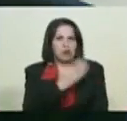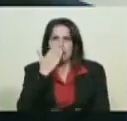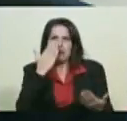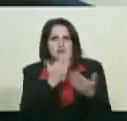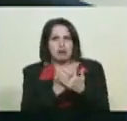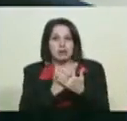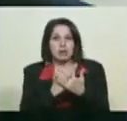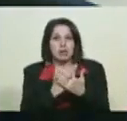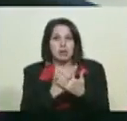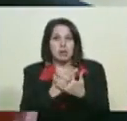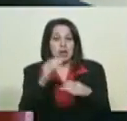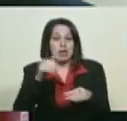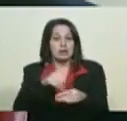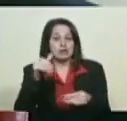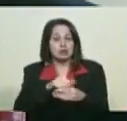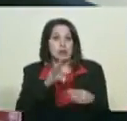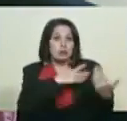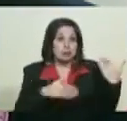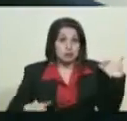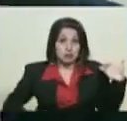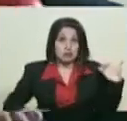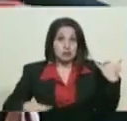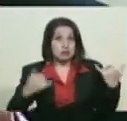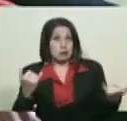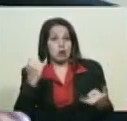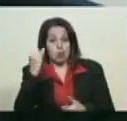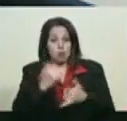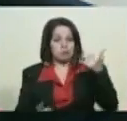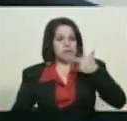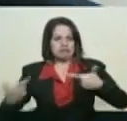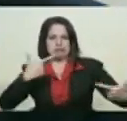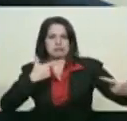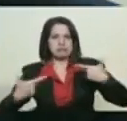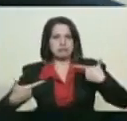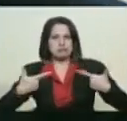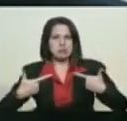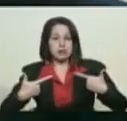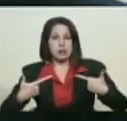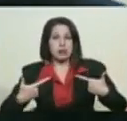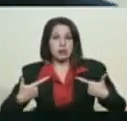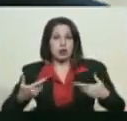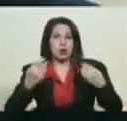elecciones presidenciales, tomando en cuenta que ya este fue el último combate previo a